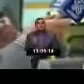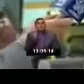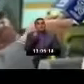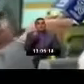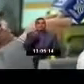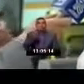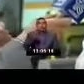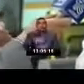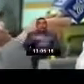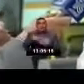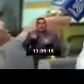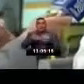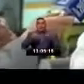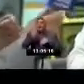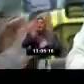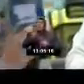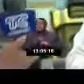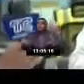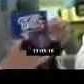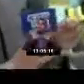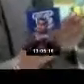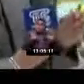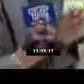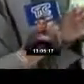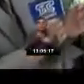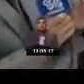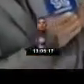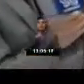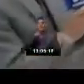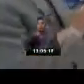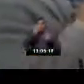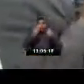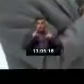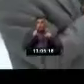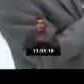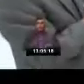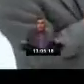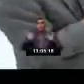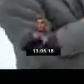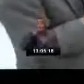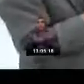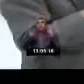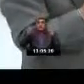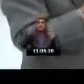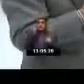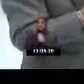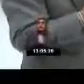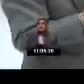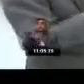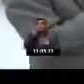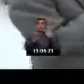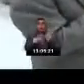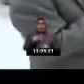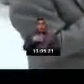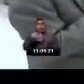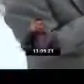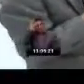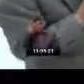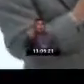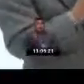horarios de manera distinta. Eso es lo que tenemos que hacer. Señor director, dos preguntas que también son interesantes. ¿Qué va a pasar con el tema de los trabajos? Hay personas que tienen, por ejemplo,